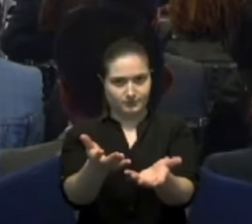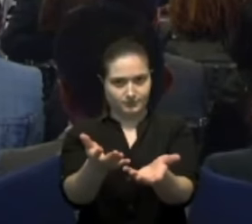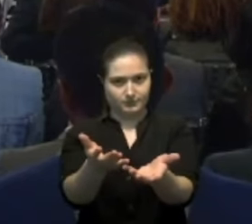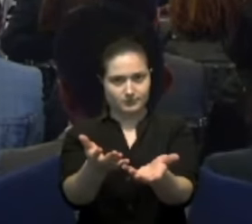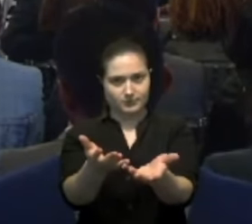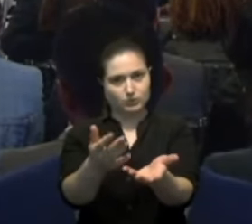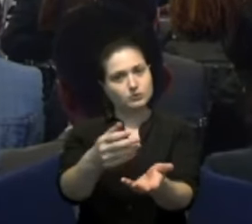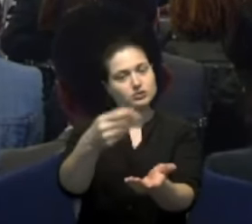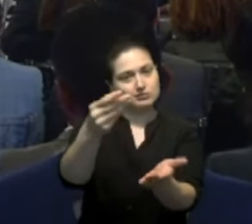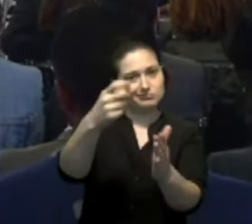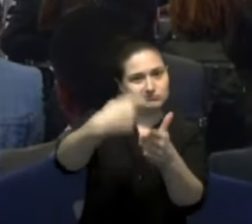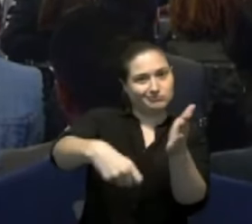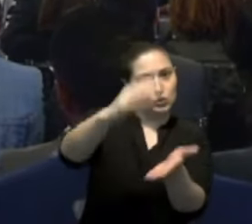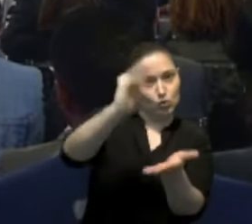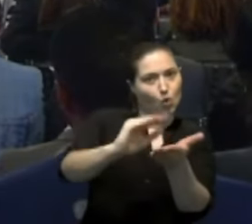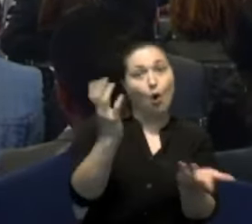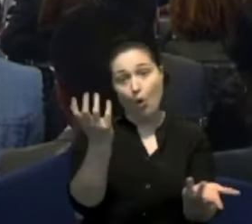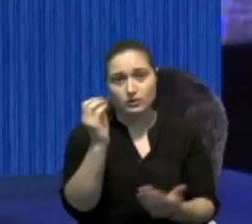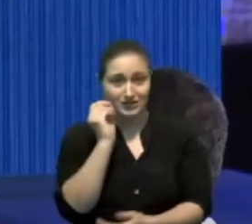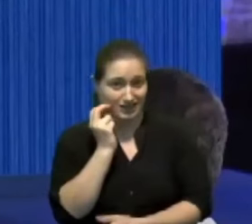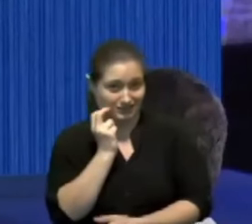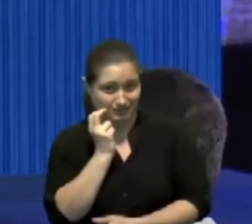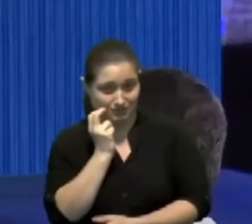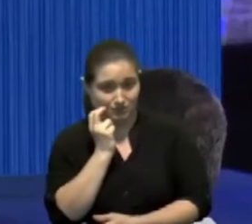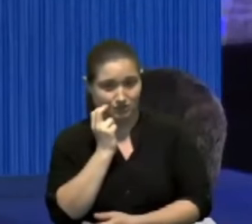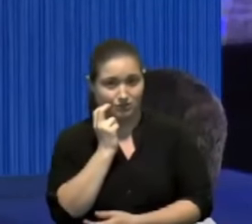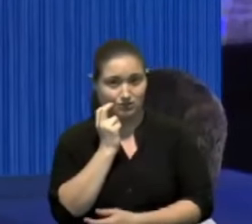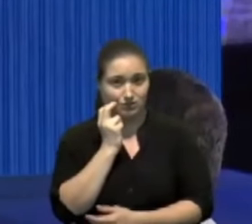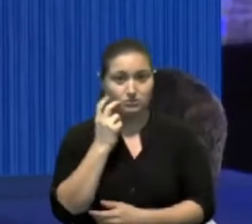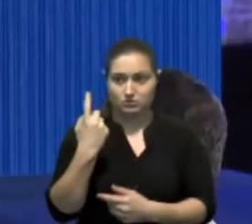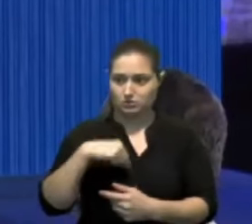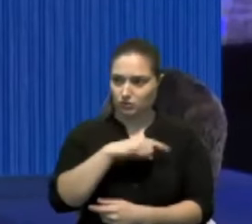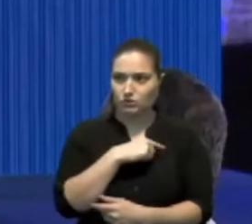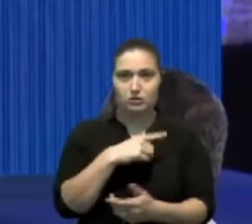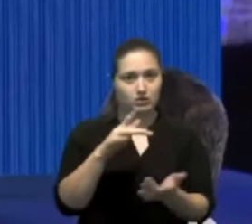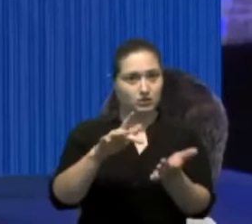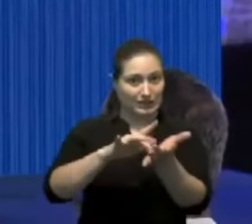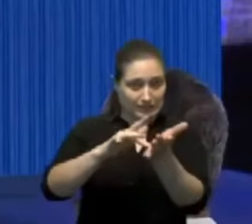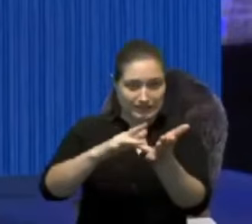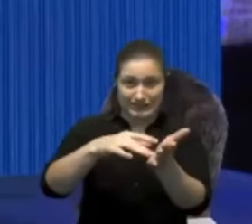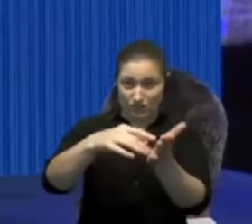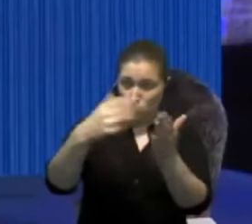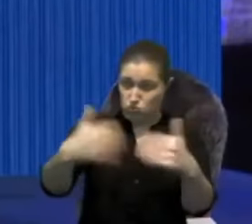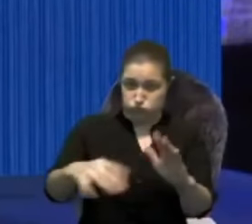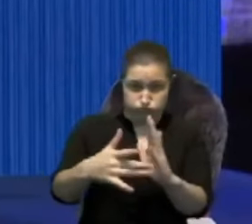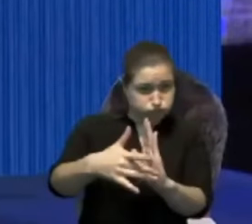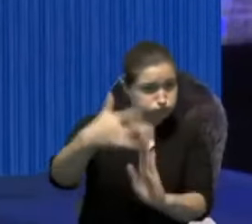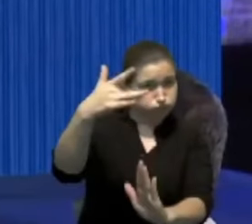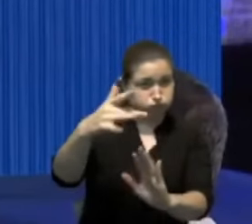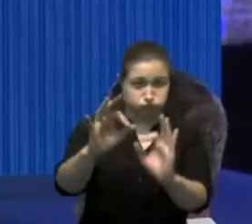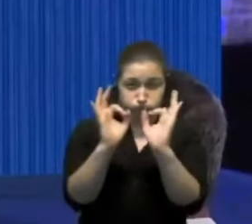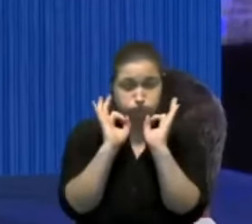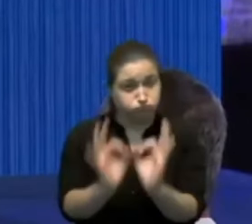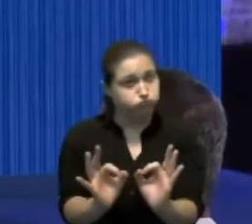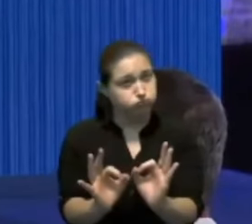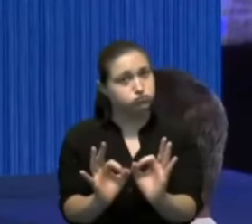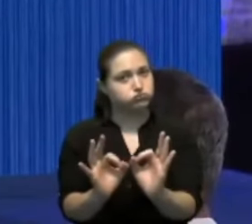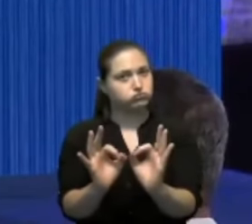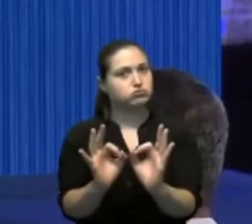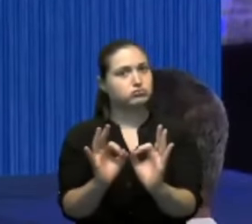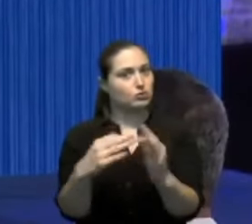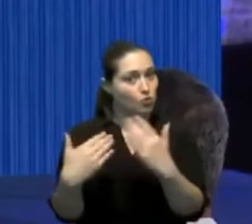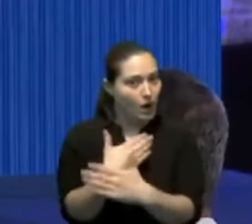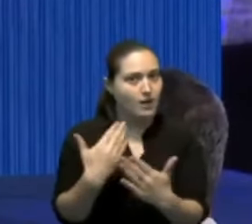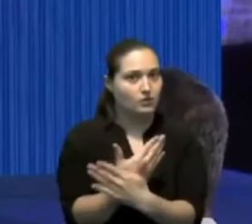anteriormente Y nosotros hace meses incluimos nuevos medic de alta calidad que ya obligatoriamente la seguridad social tiene que